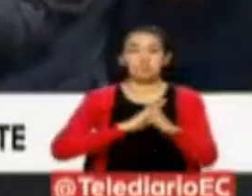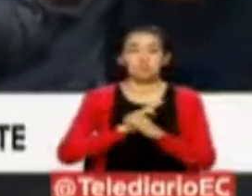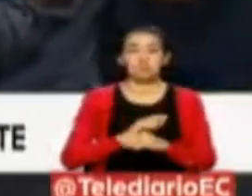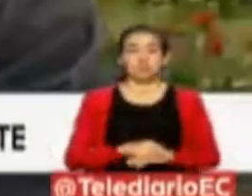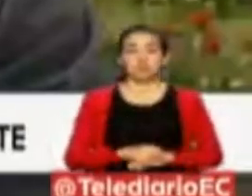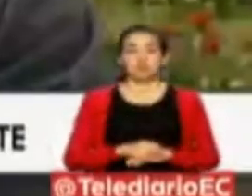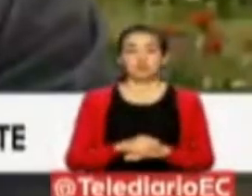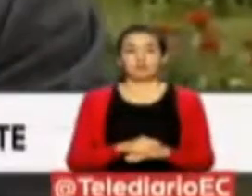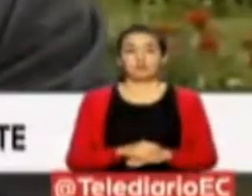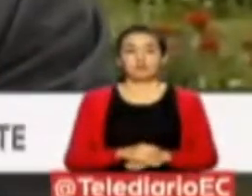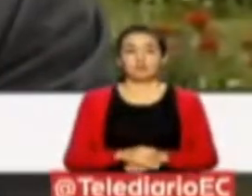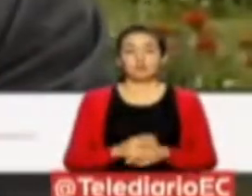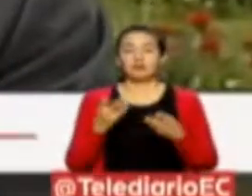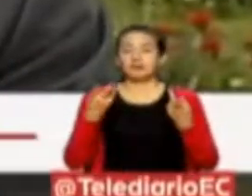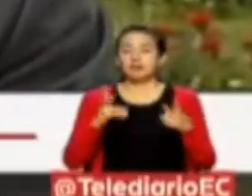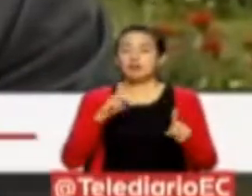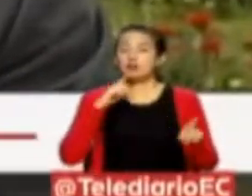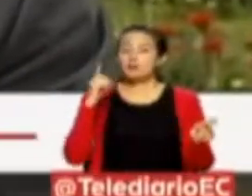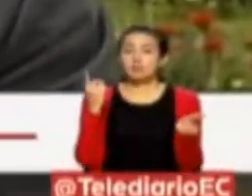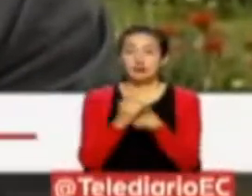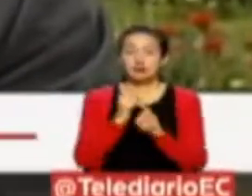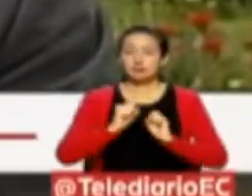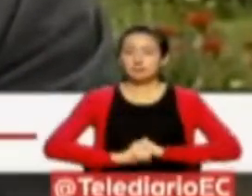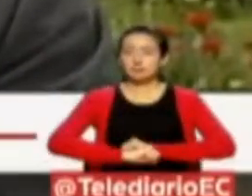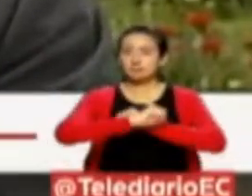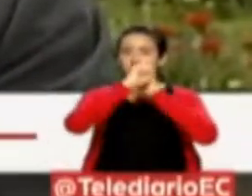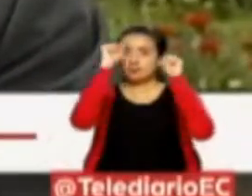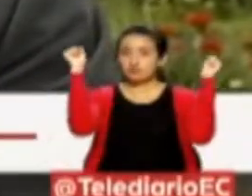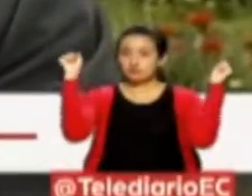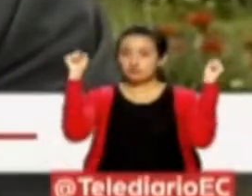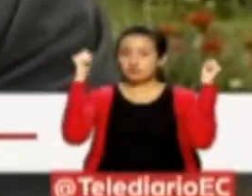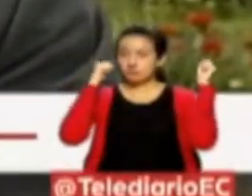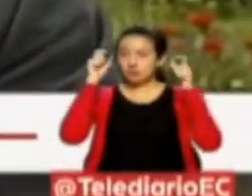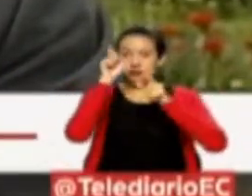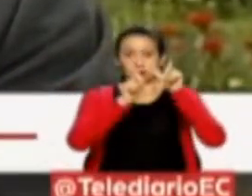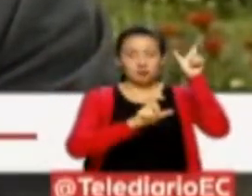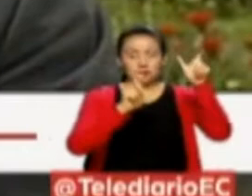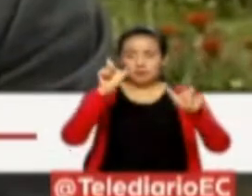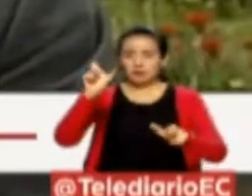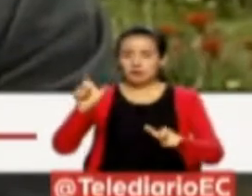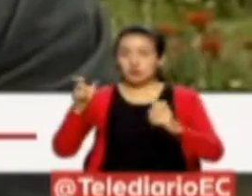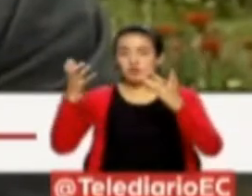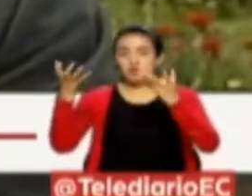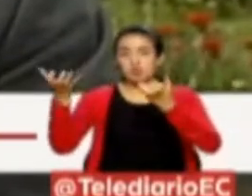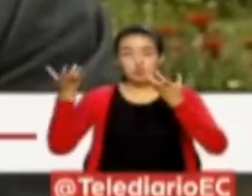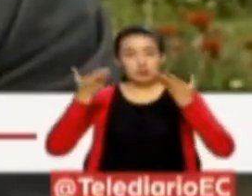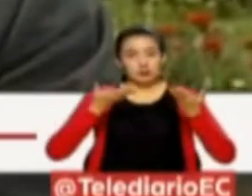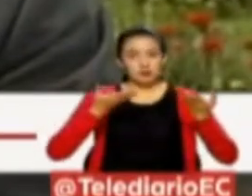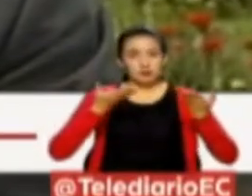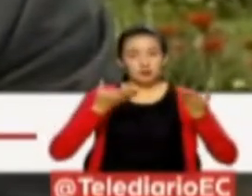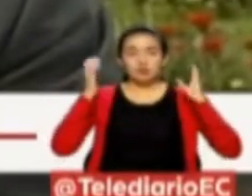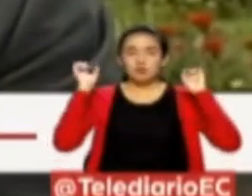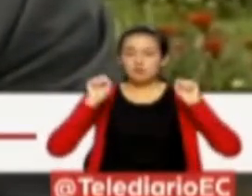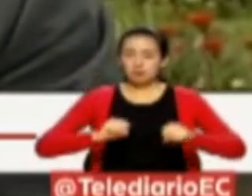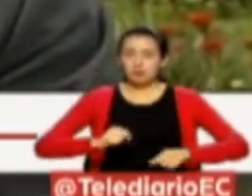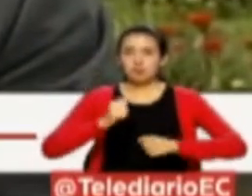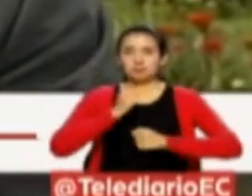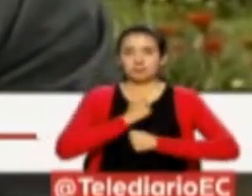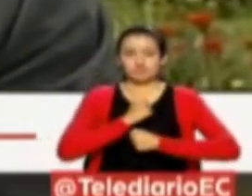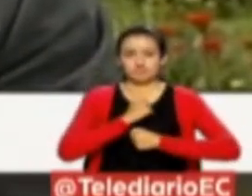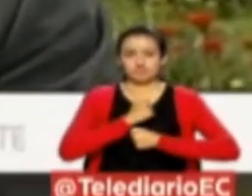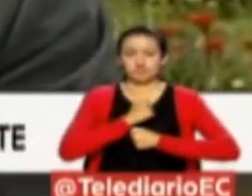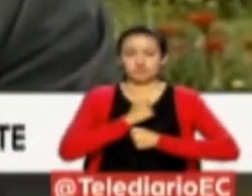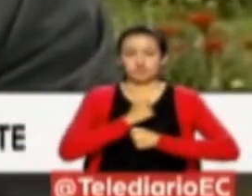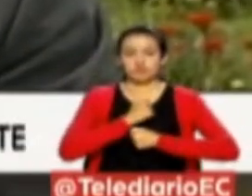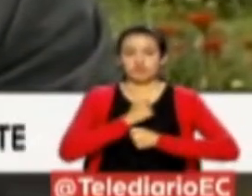semanas y por cierto también sobre pues aquellos seres se ponen la camiseta de un país